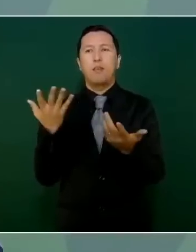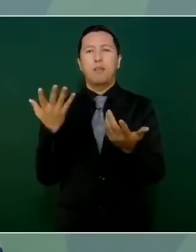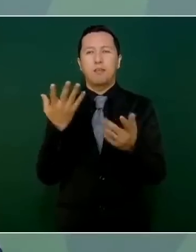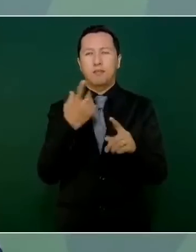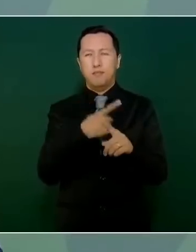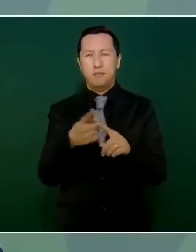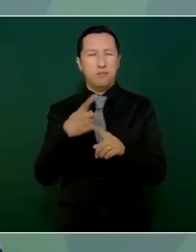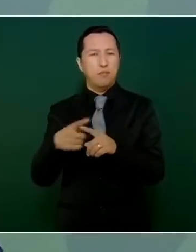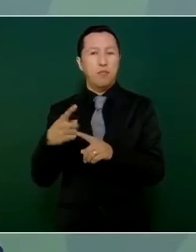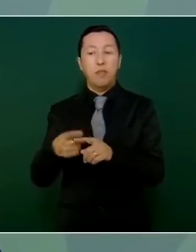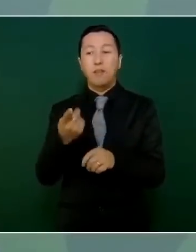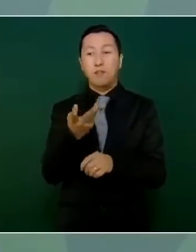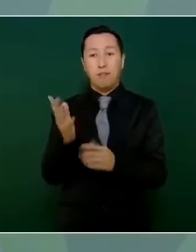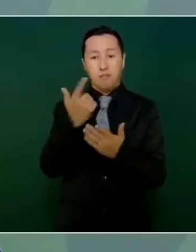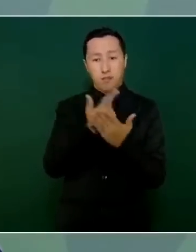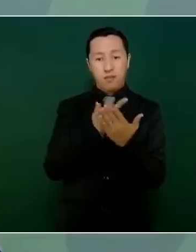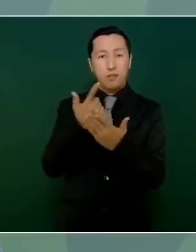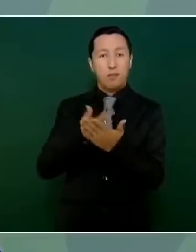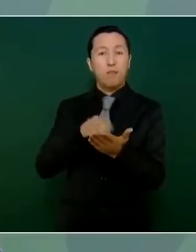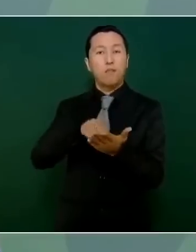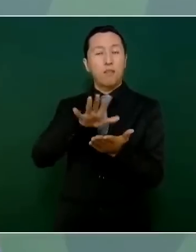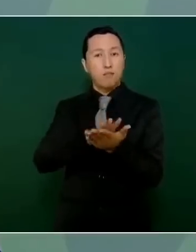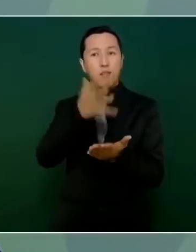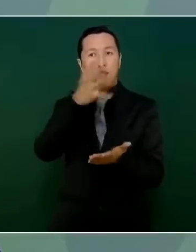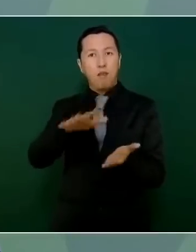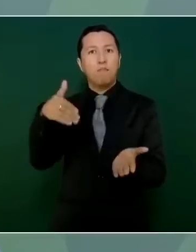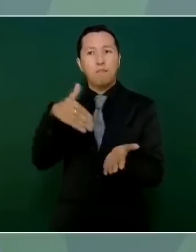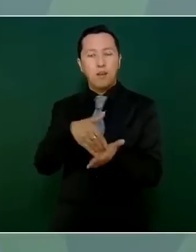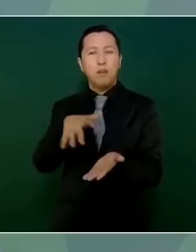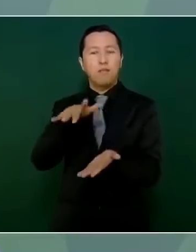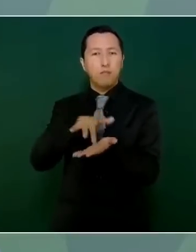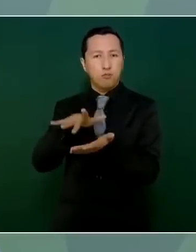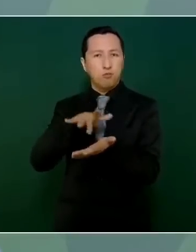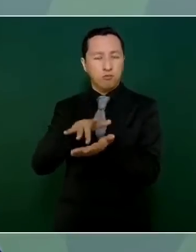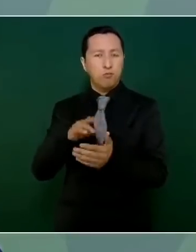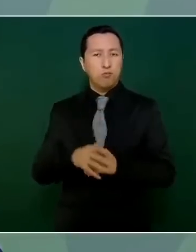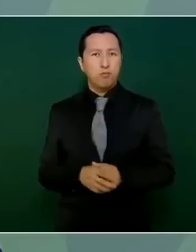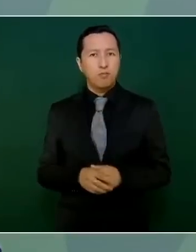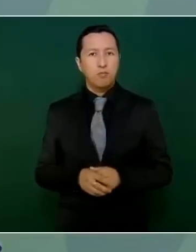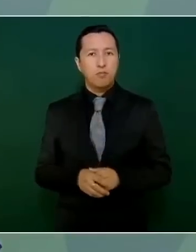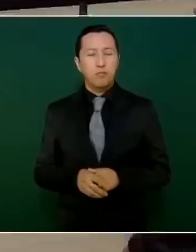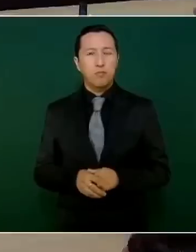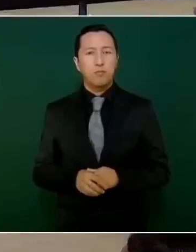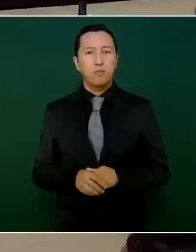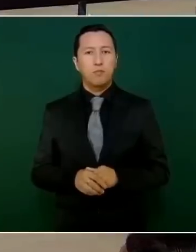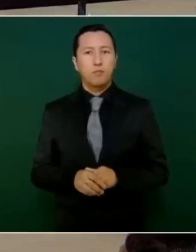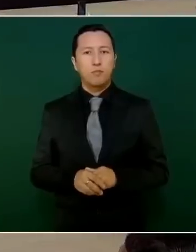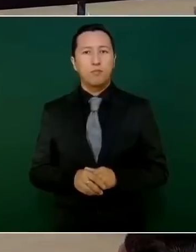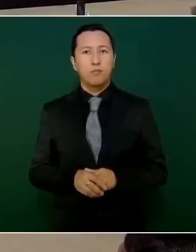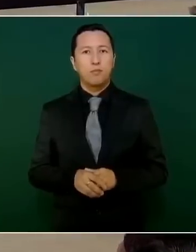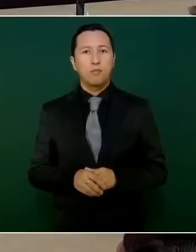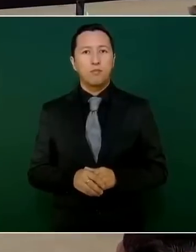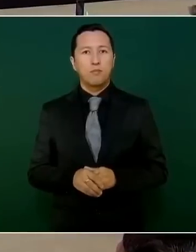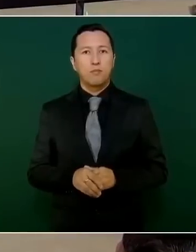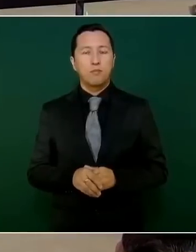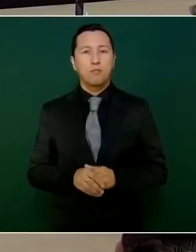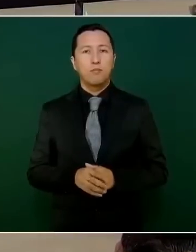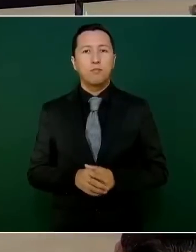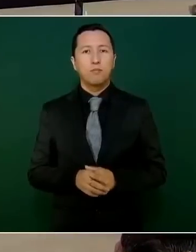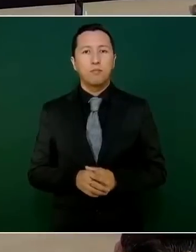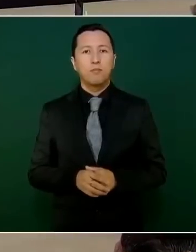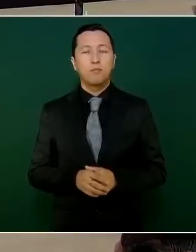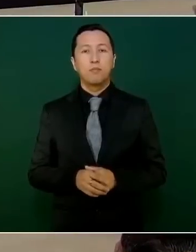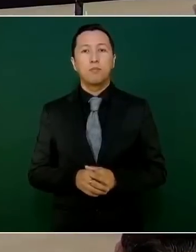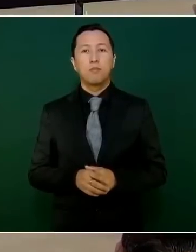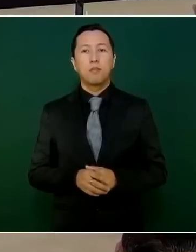productores. En Quintana Roo estamos atendiendo pues en